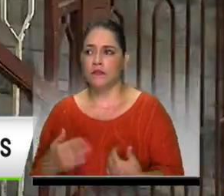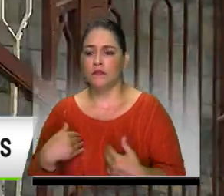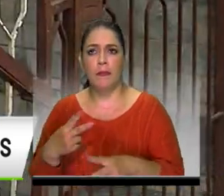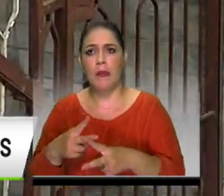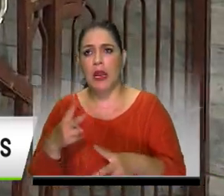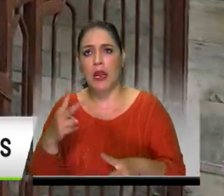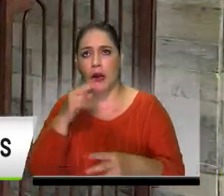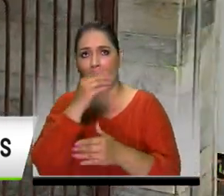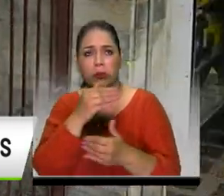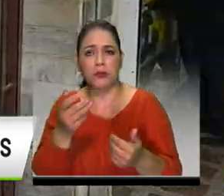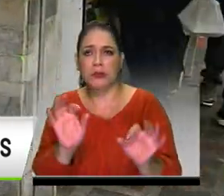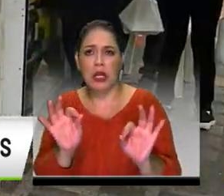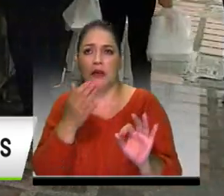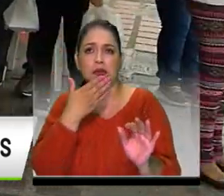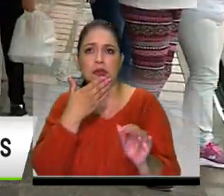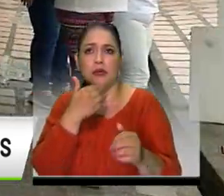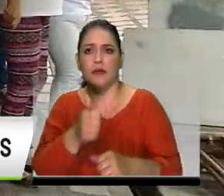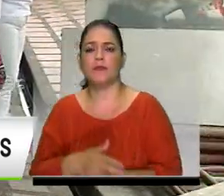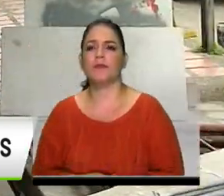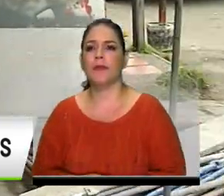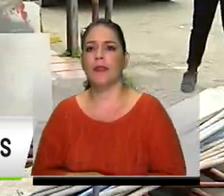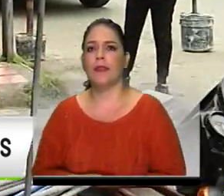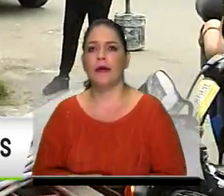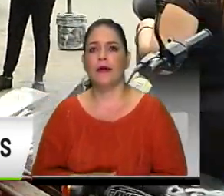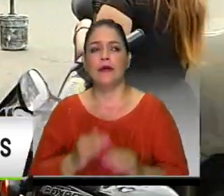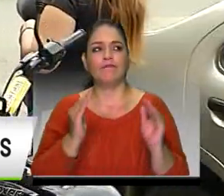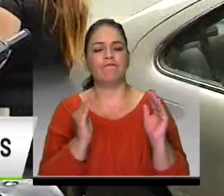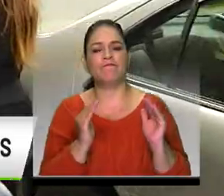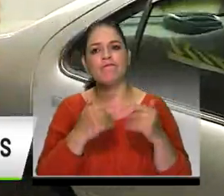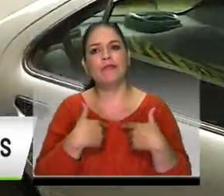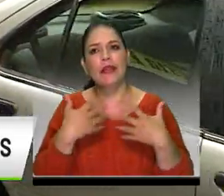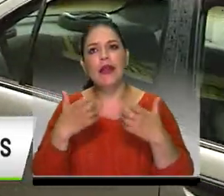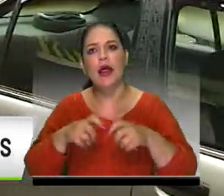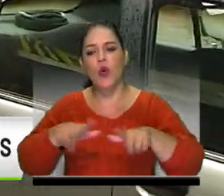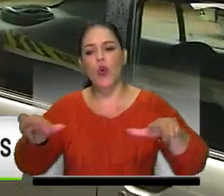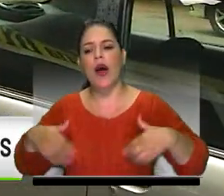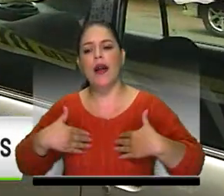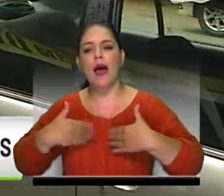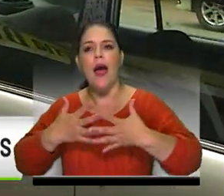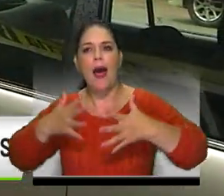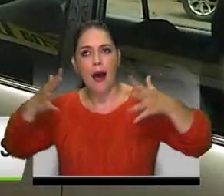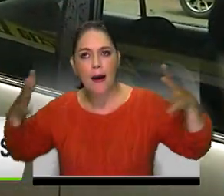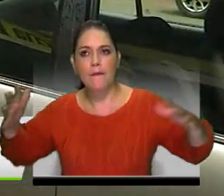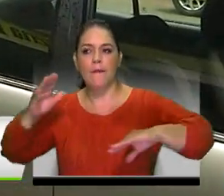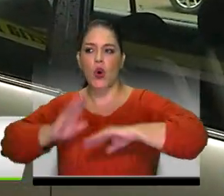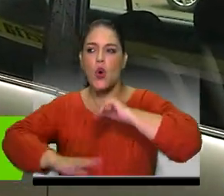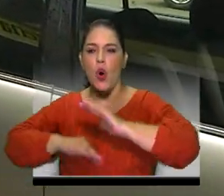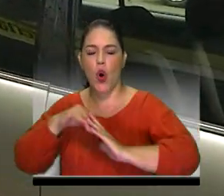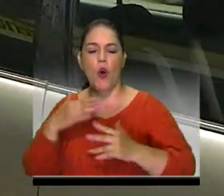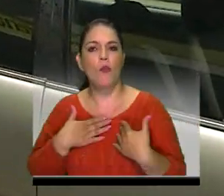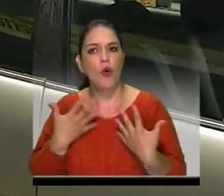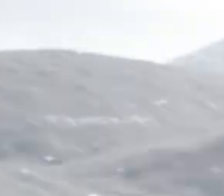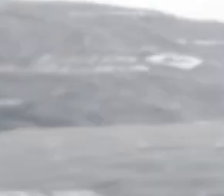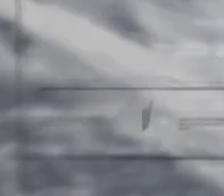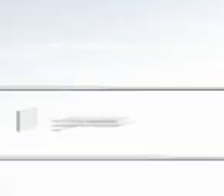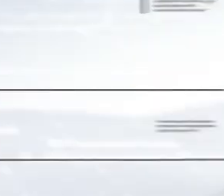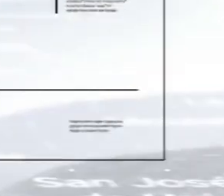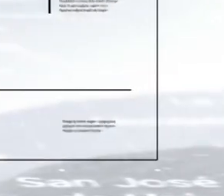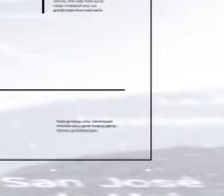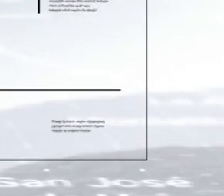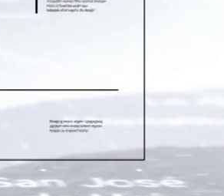peligro. Actualmente el ICBF gestiona la búsqueda de una sede más amplia que brinde mayor comodidad a estos 90 niños.